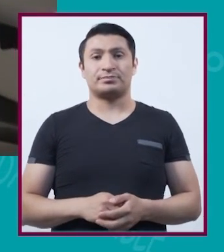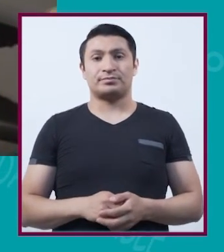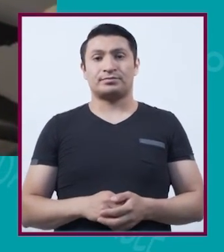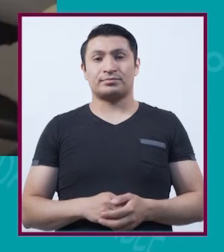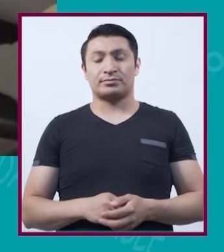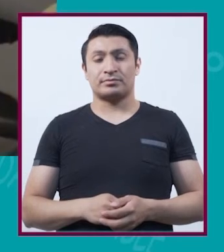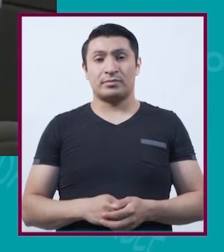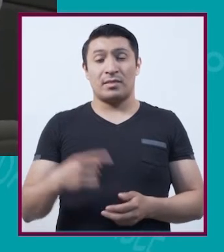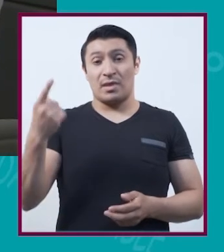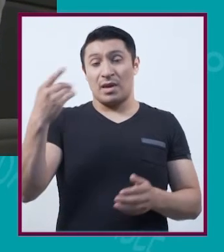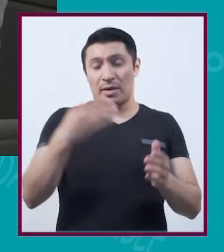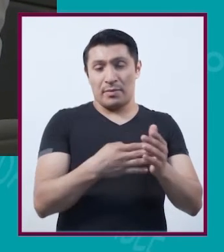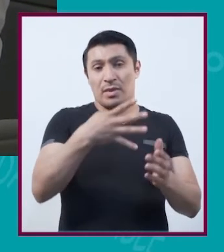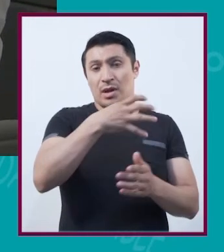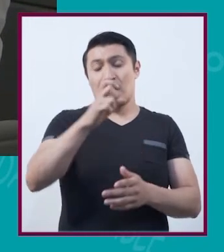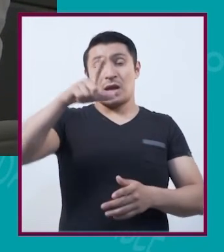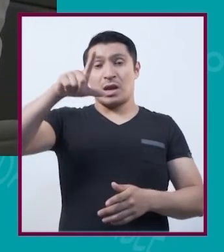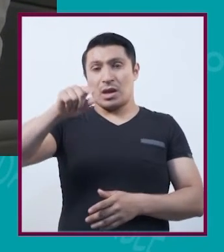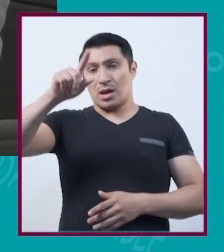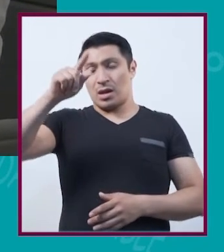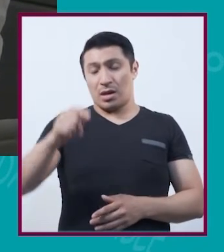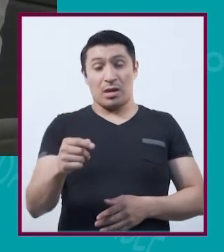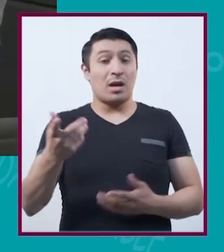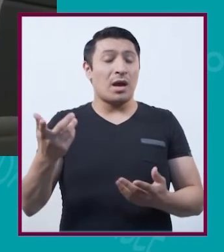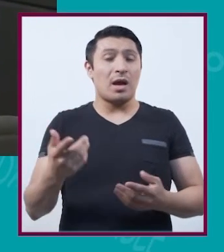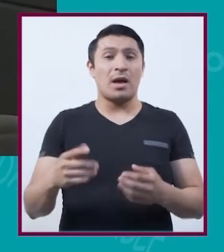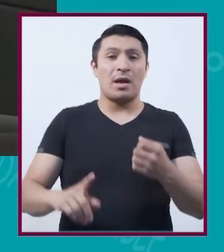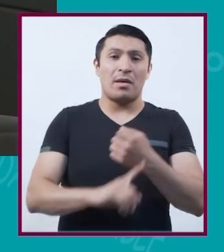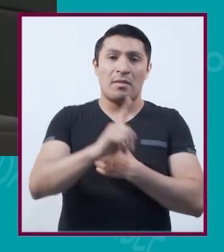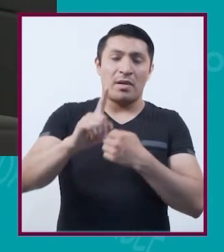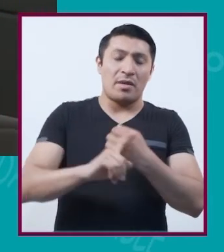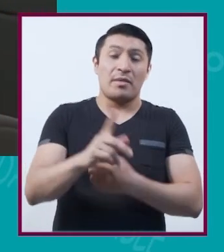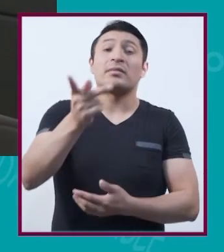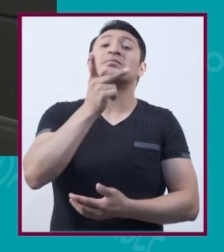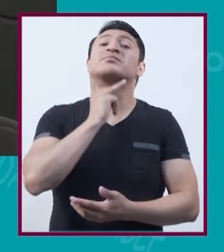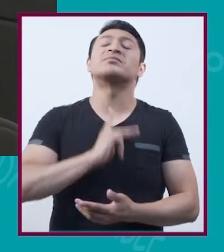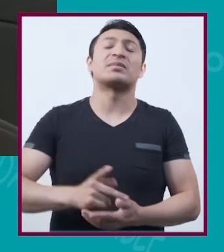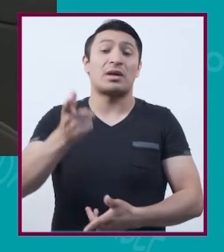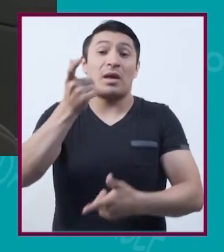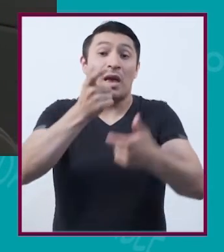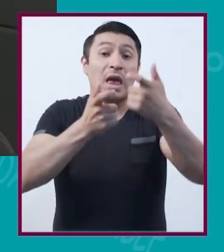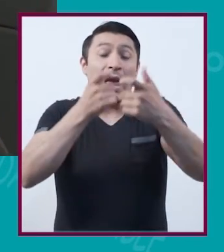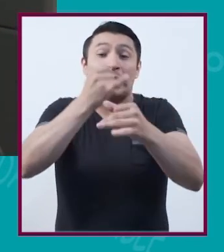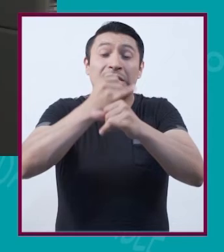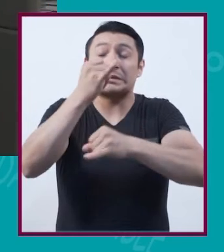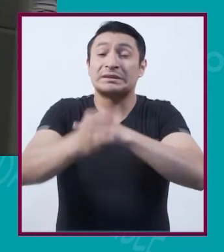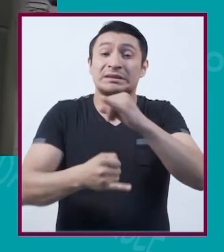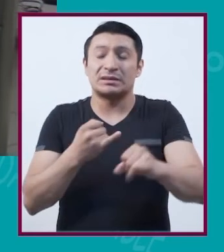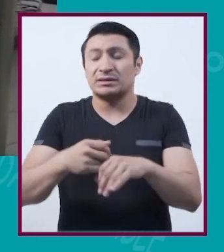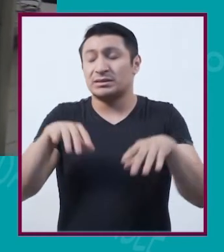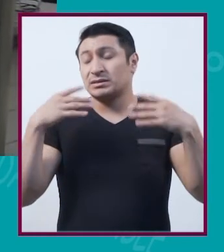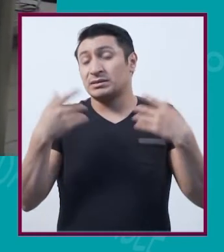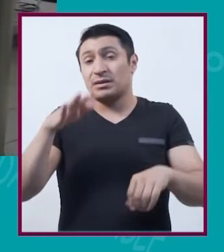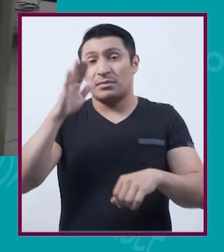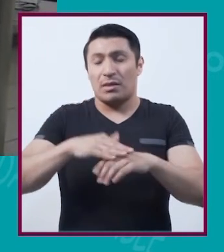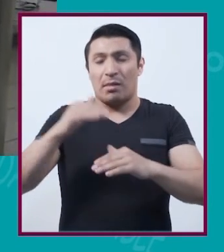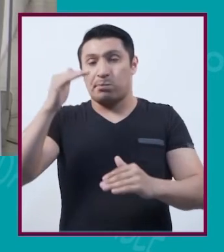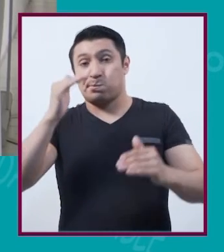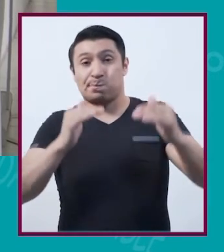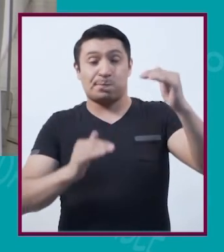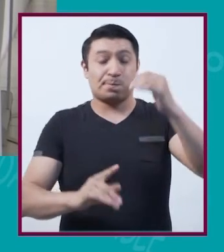bajo su dirección activa. En la década de 1970, la crisis petrolera y monetaria